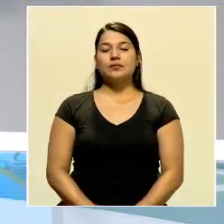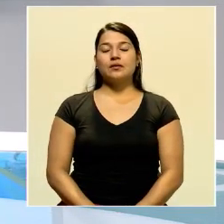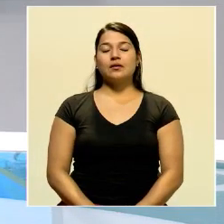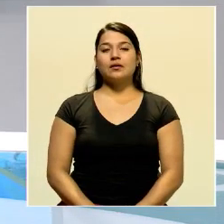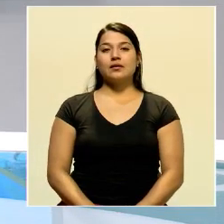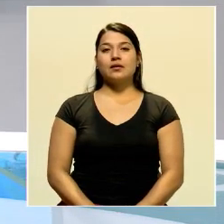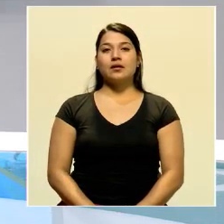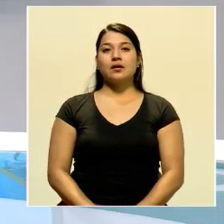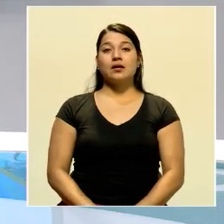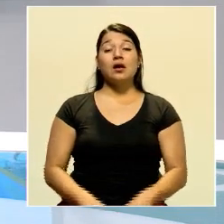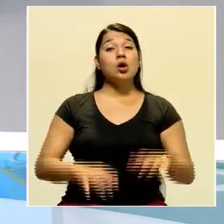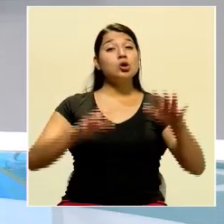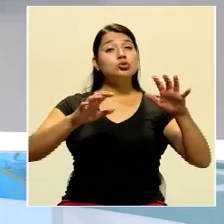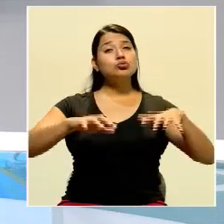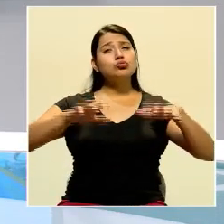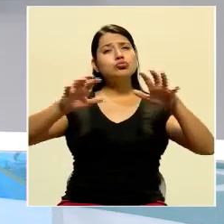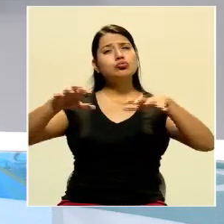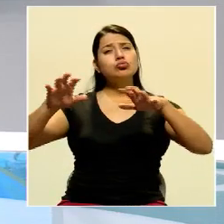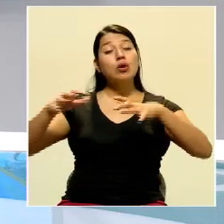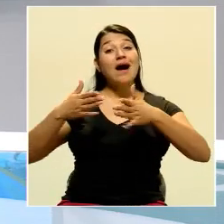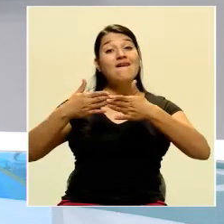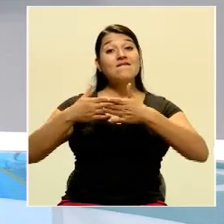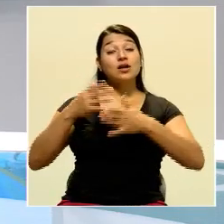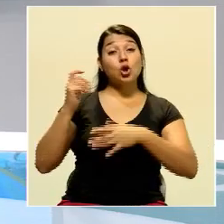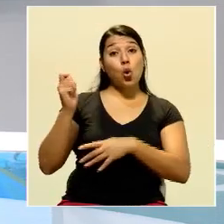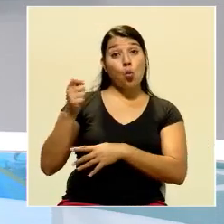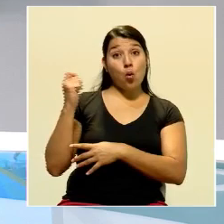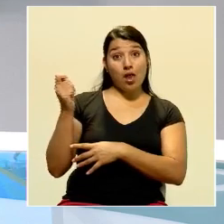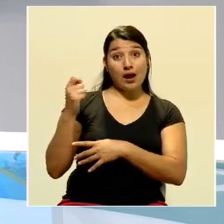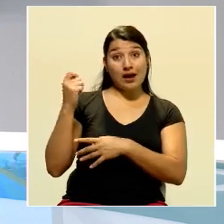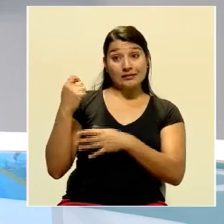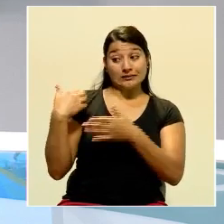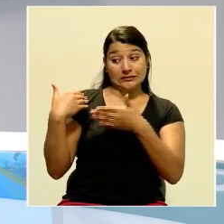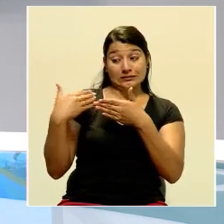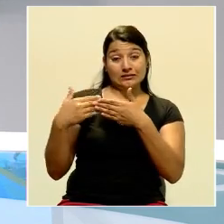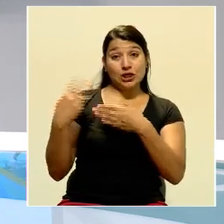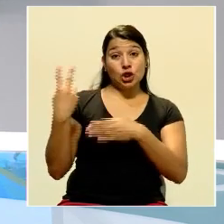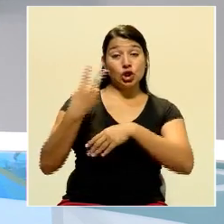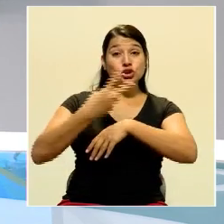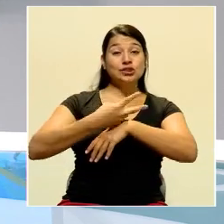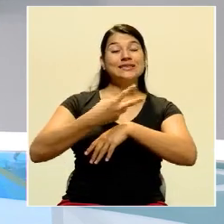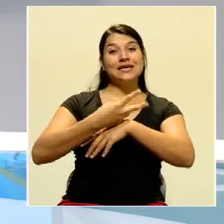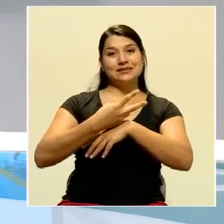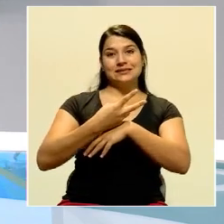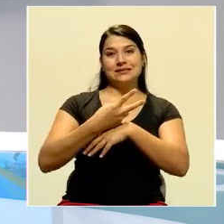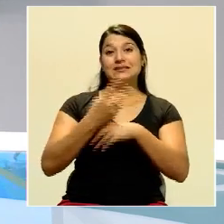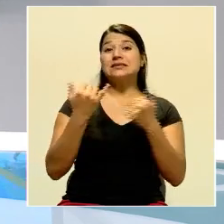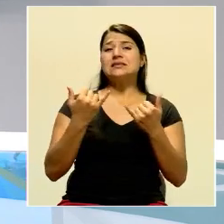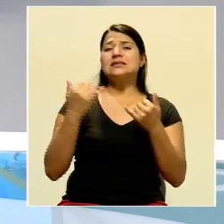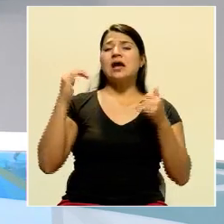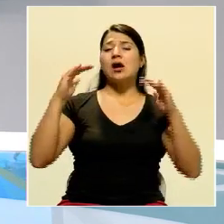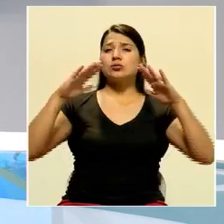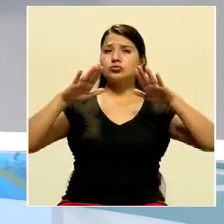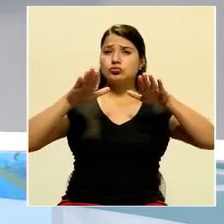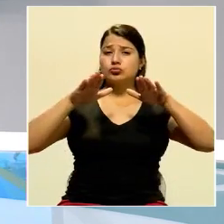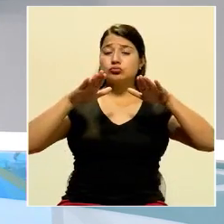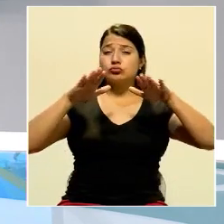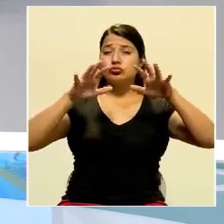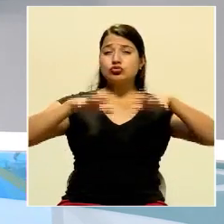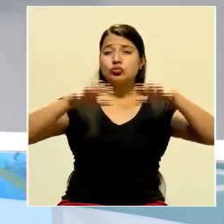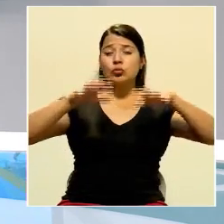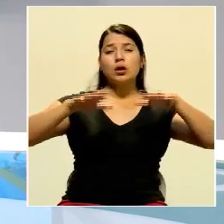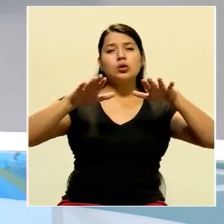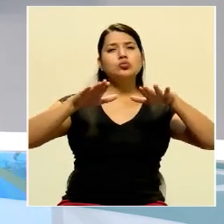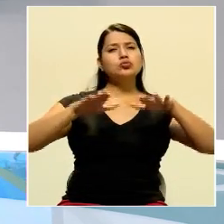El fuerte temporal que afectó a Guanacaste en los últimos 2 días, afortunadamente disminuyó este jueves.